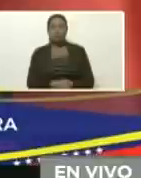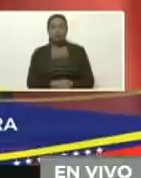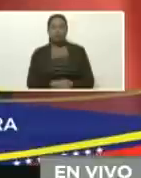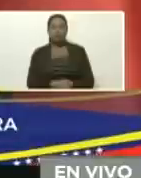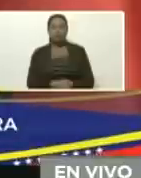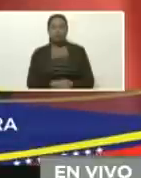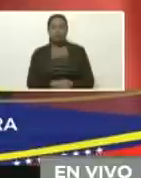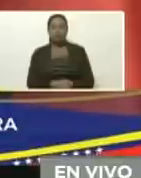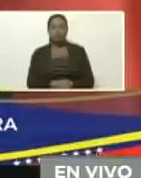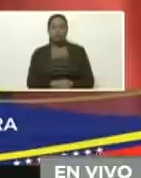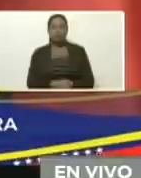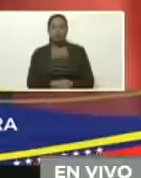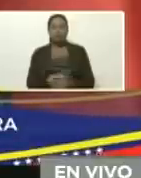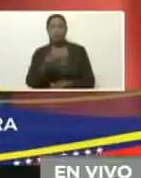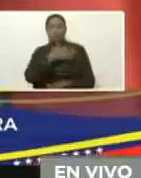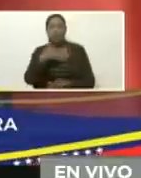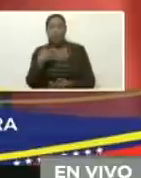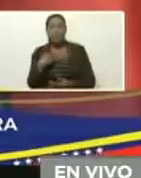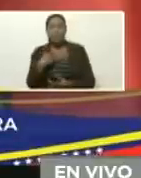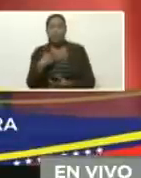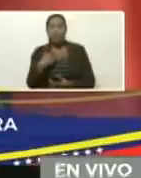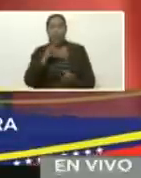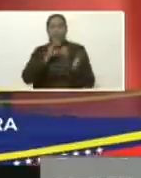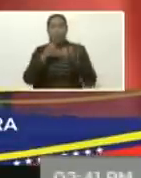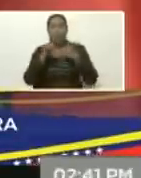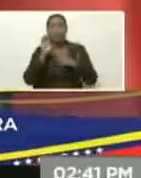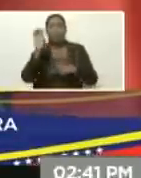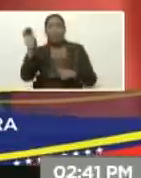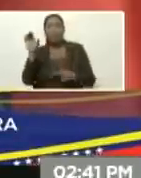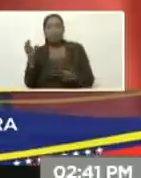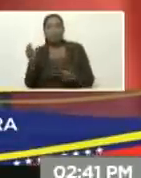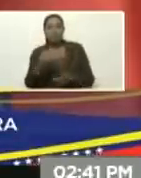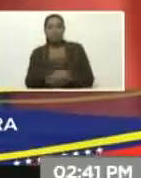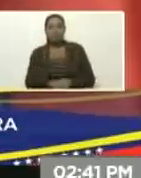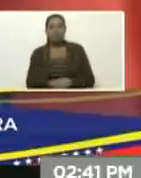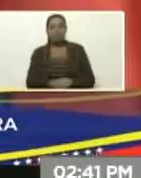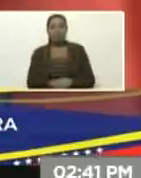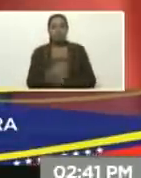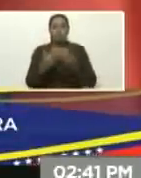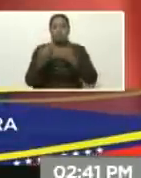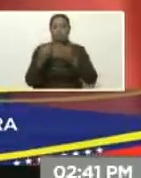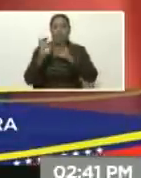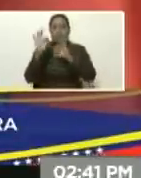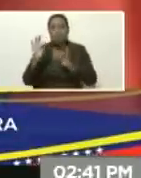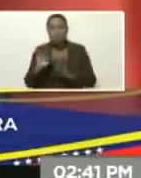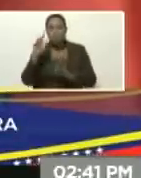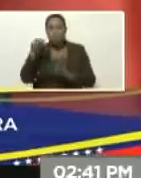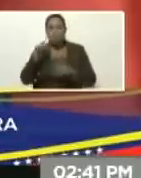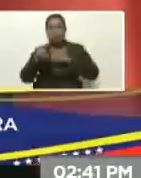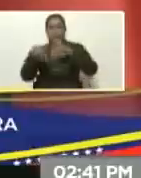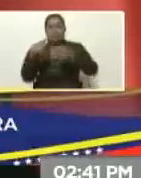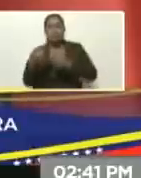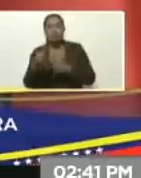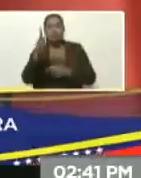queremos países terceros. A pesar de eso, después